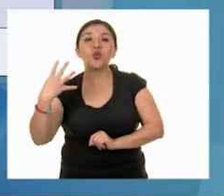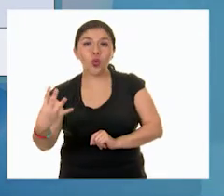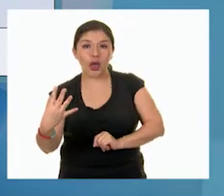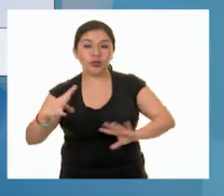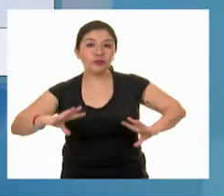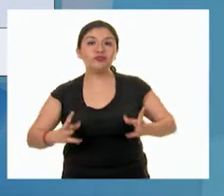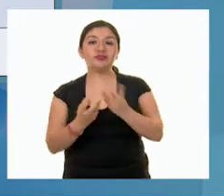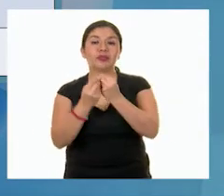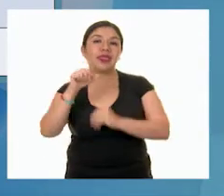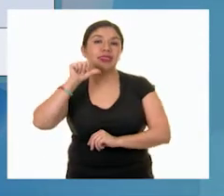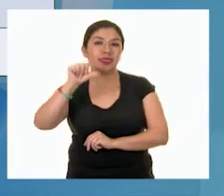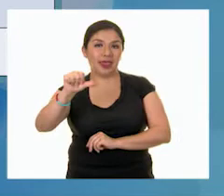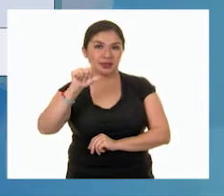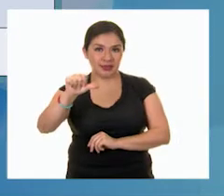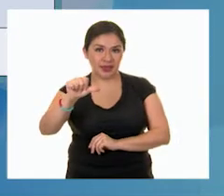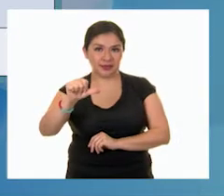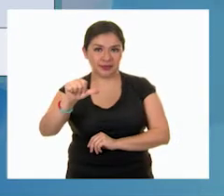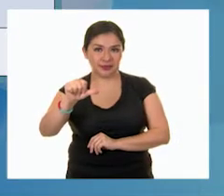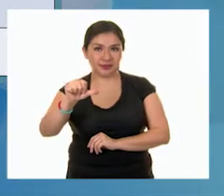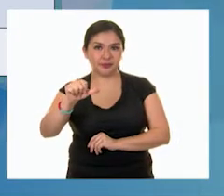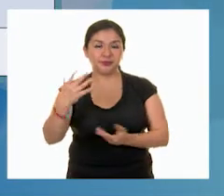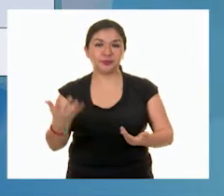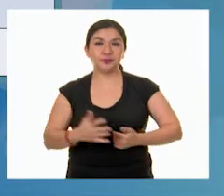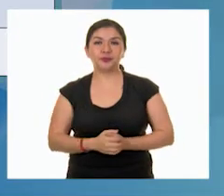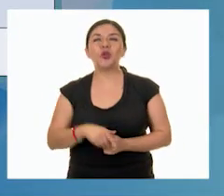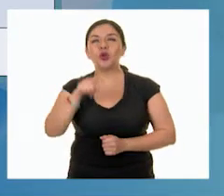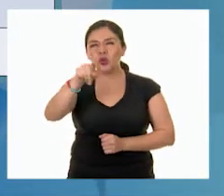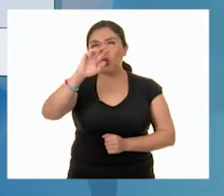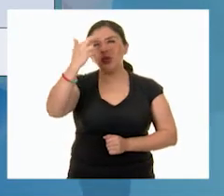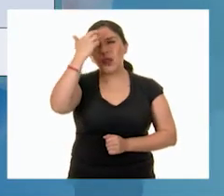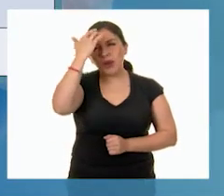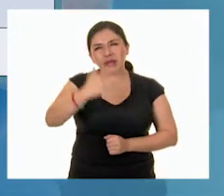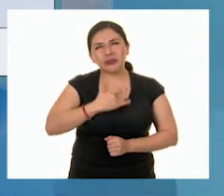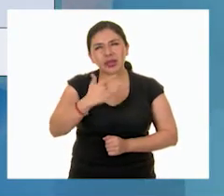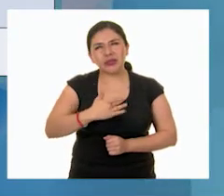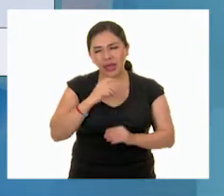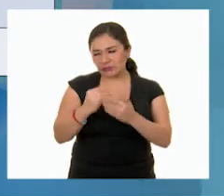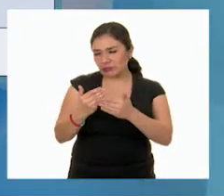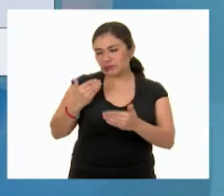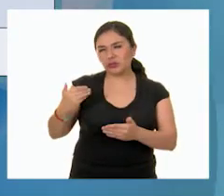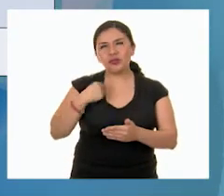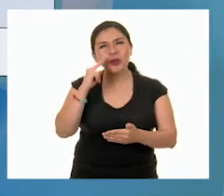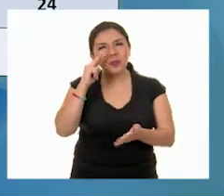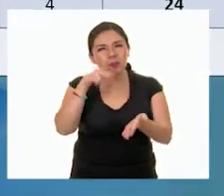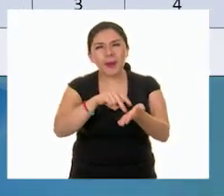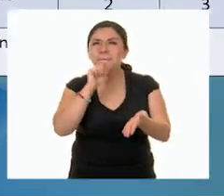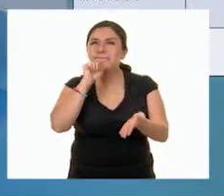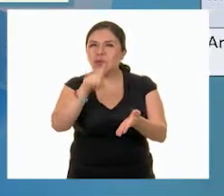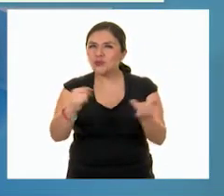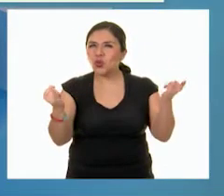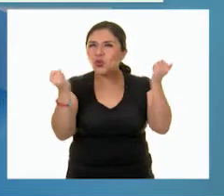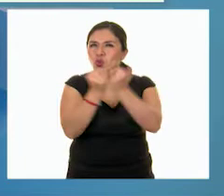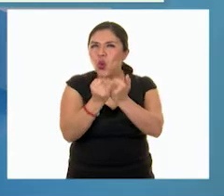4 igual a 16 cubos. ¿Recuerdas que hace un momento también obtuvimos este volumen?